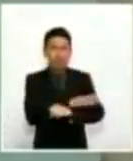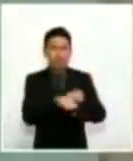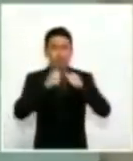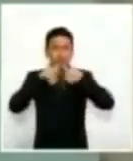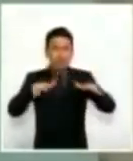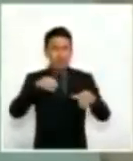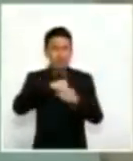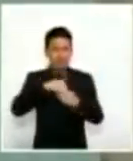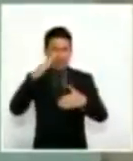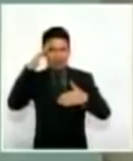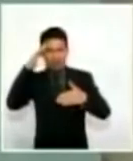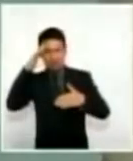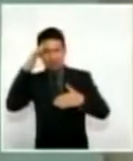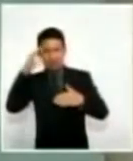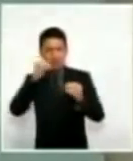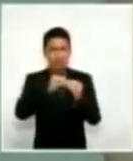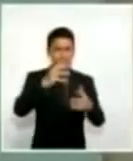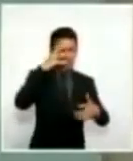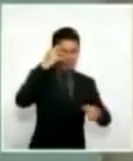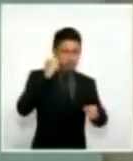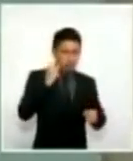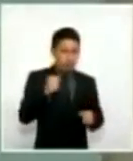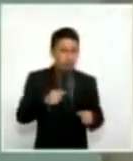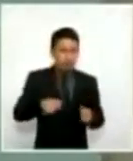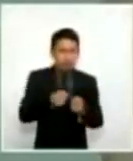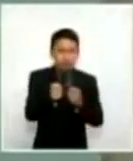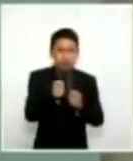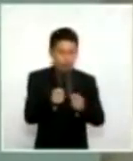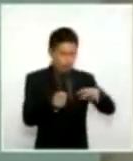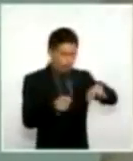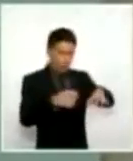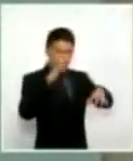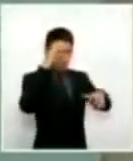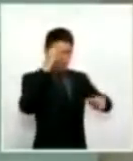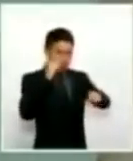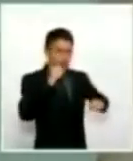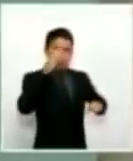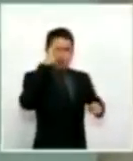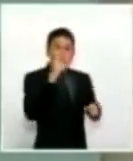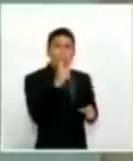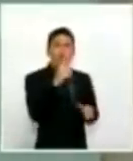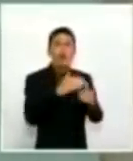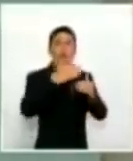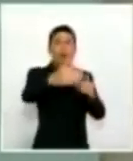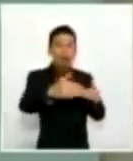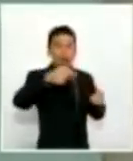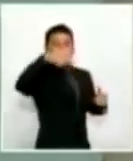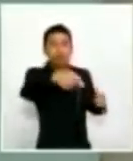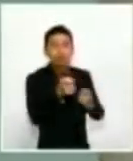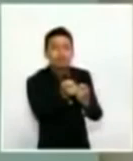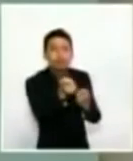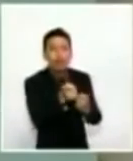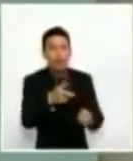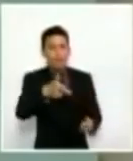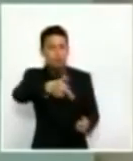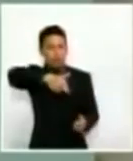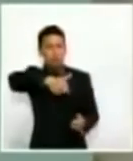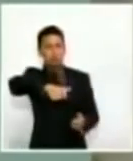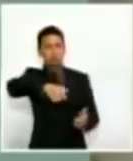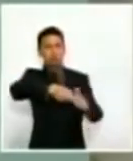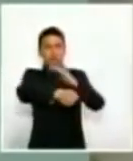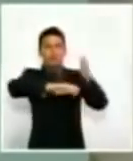y de ejército, a una cuadra de un retén militar del ejército y de la policía, sea asesinado un dirigente